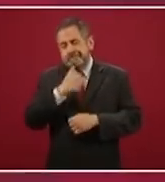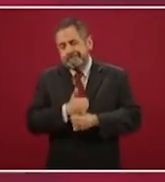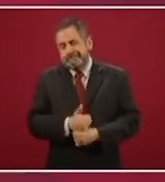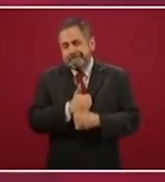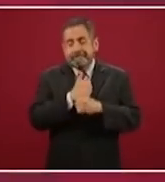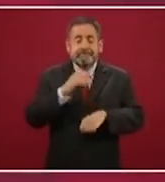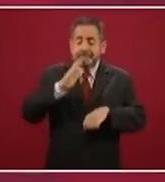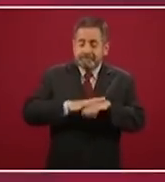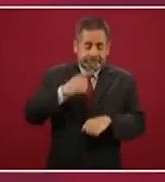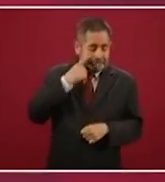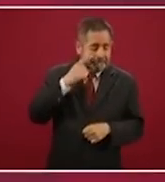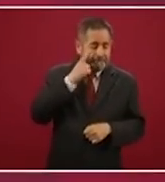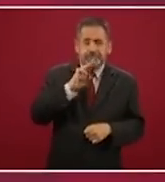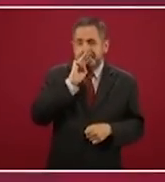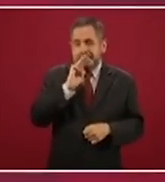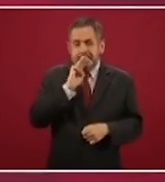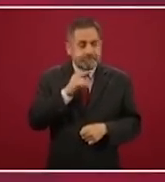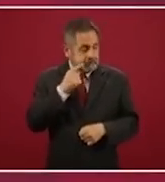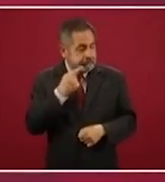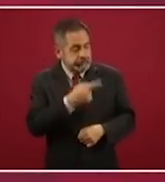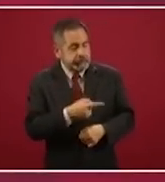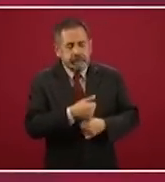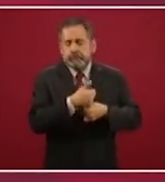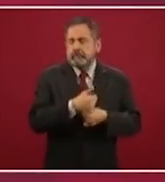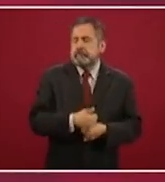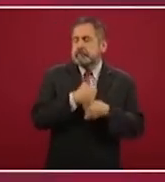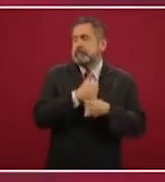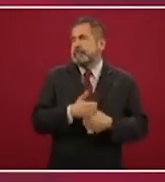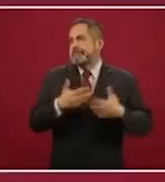de las madres, de